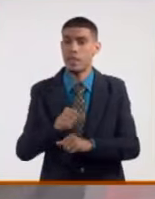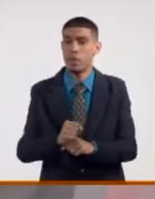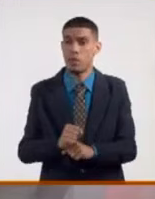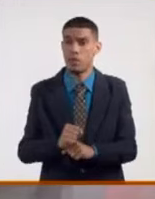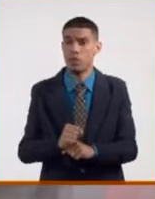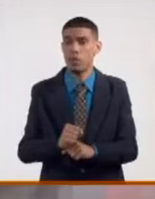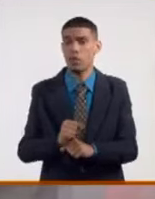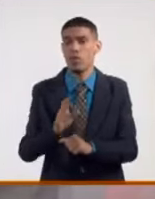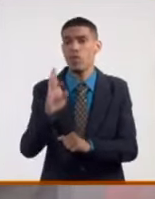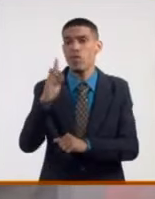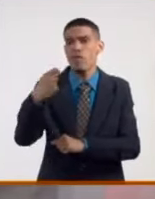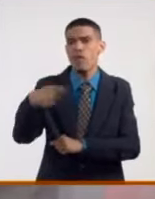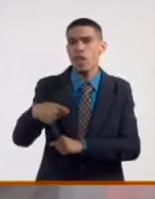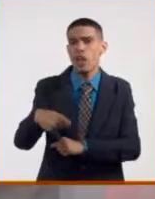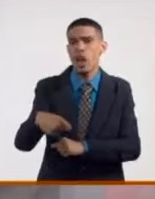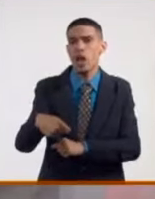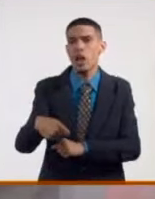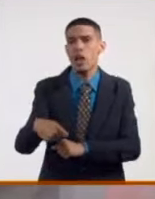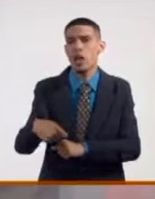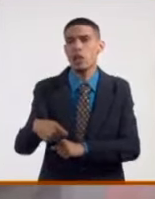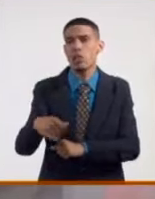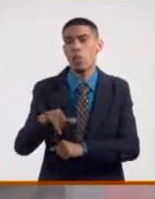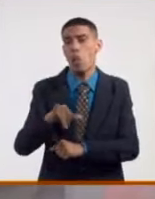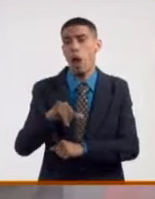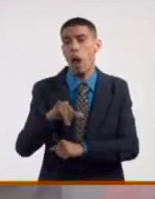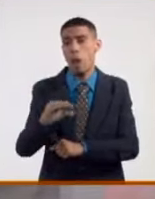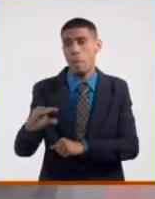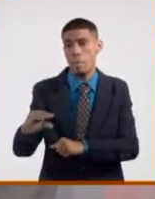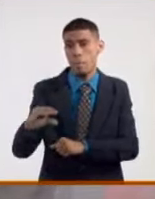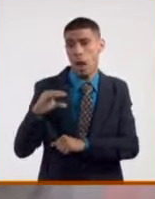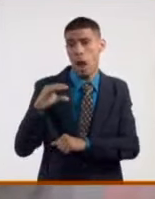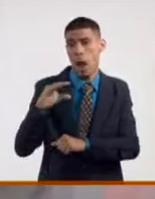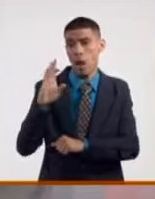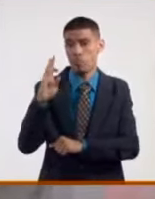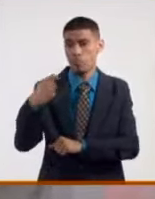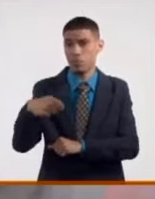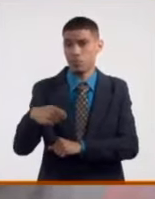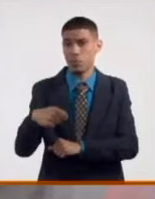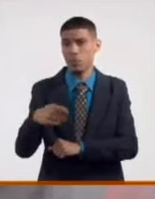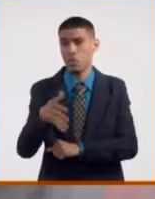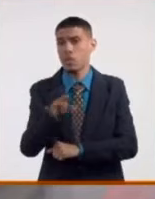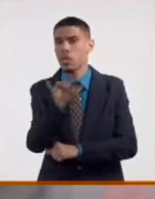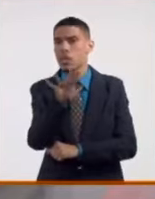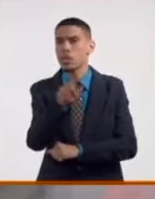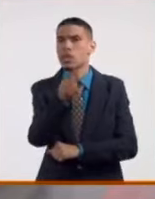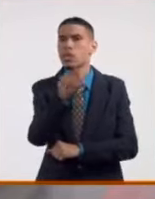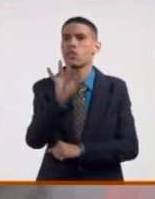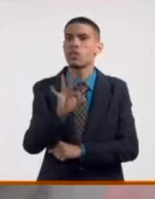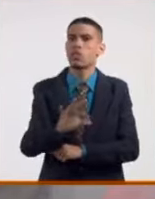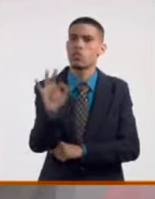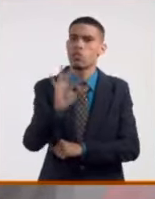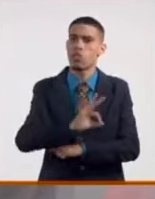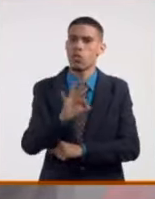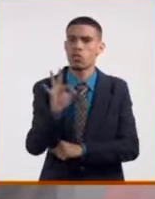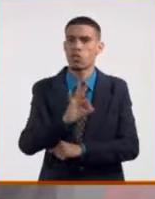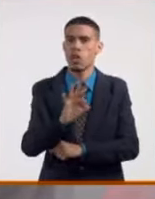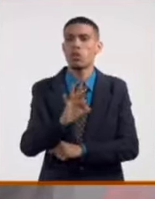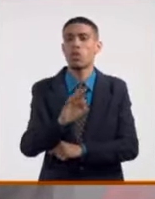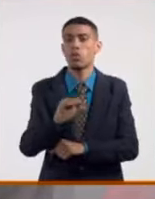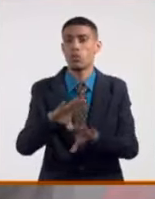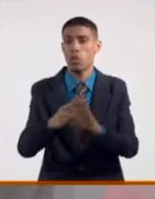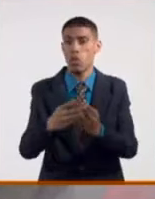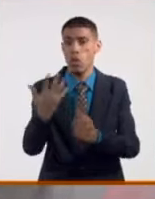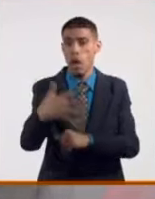hoy todos coincidimos con un déficit presupuestario que supera el 15 18 % de producto interno bruto a precios corrientes está